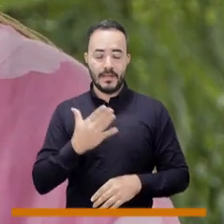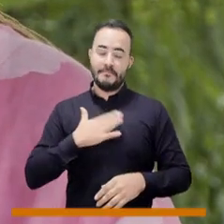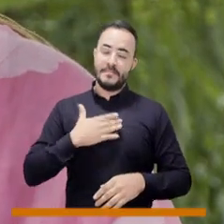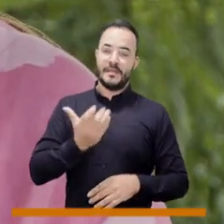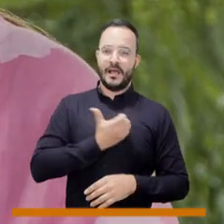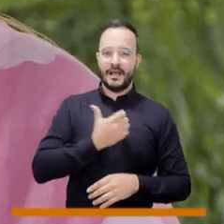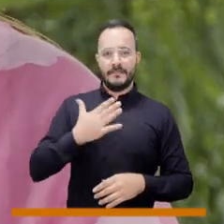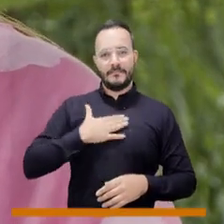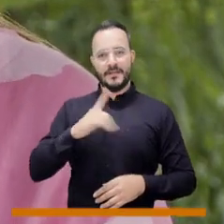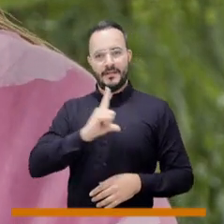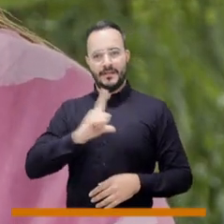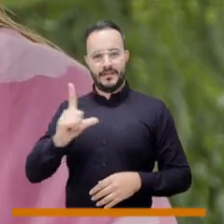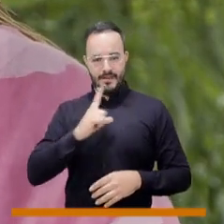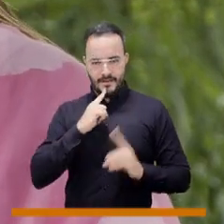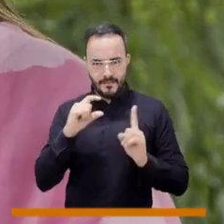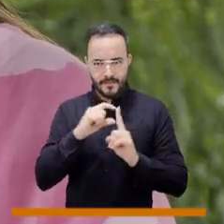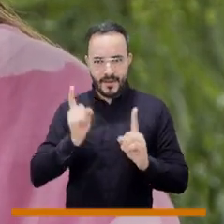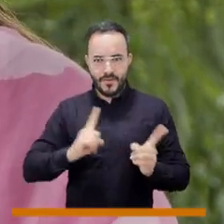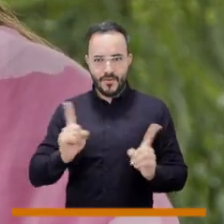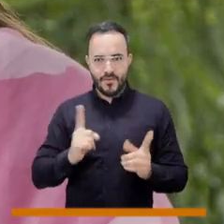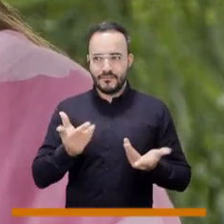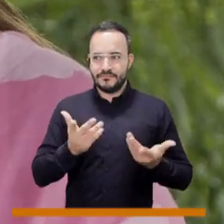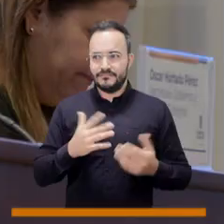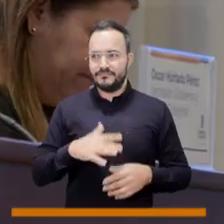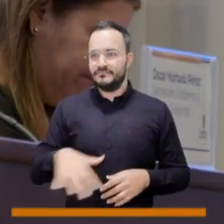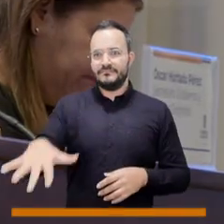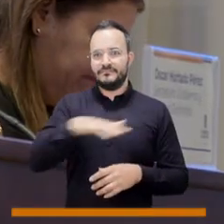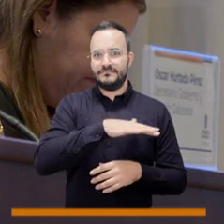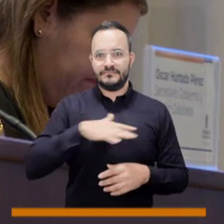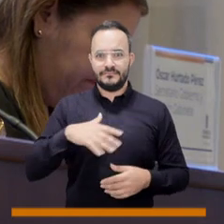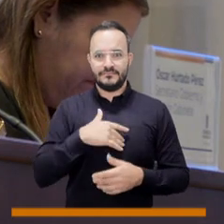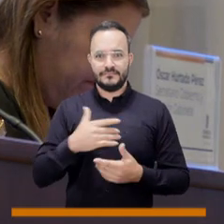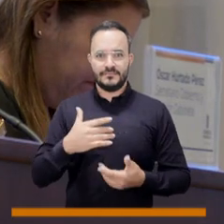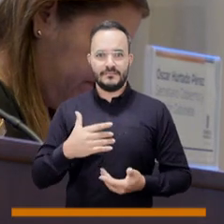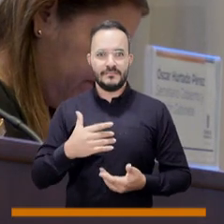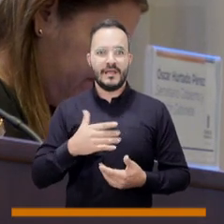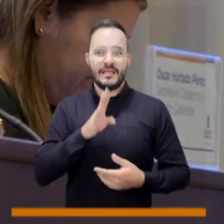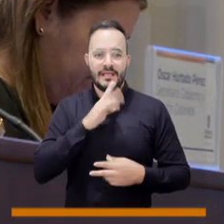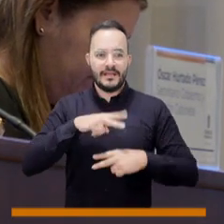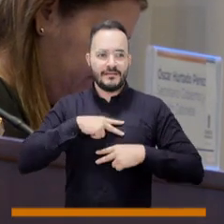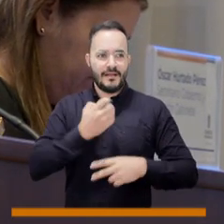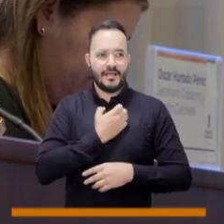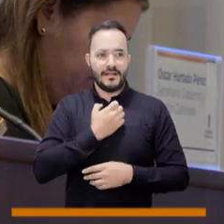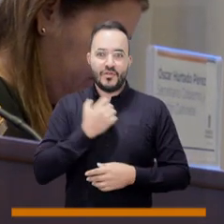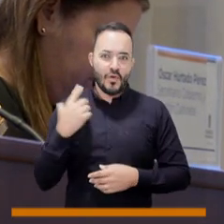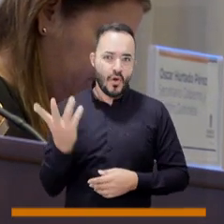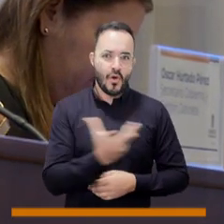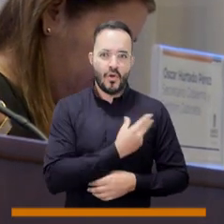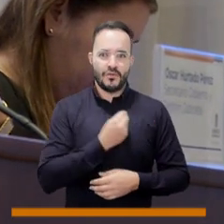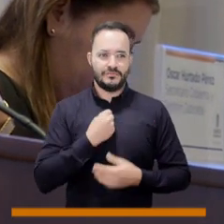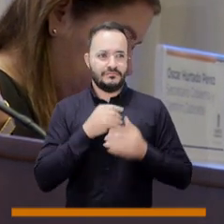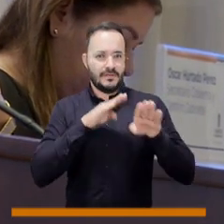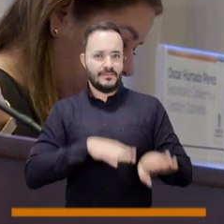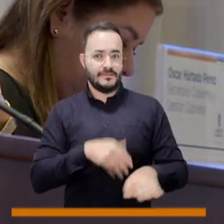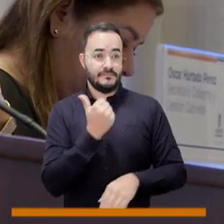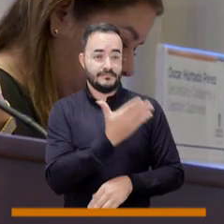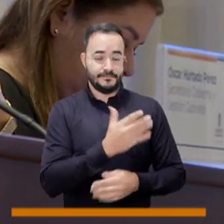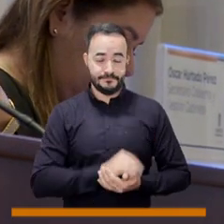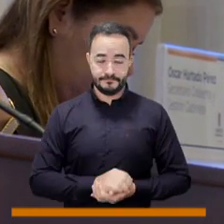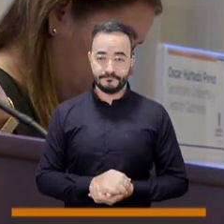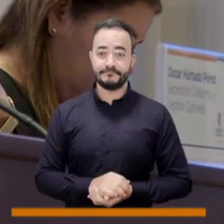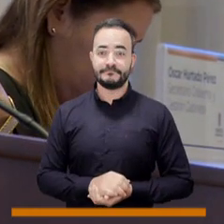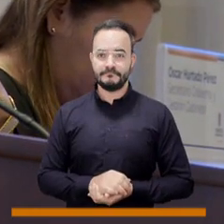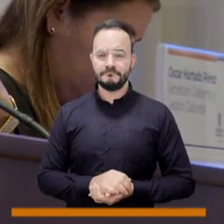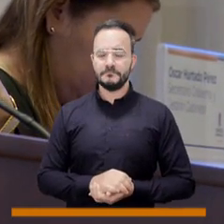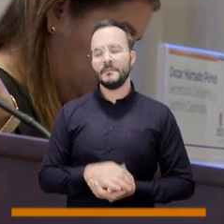decir mi alcalde ni mi líder porque es que él es el alcalde de todos los medellinenses. Concejal. Yo creo que aquí el